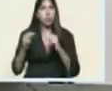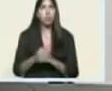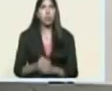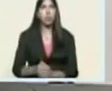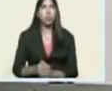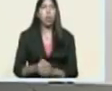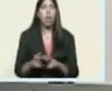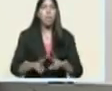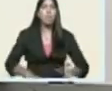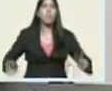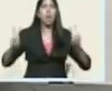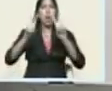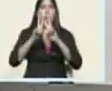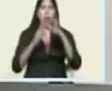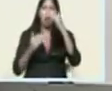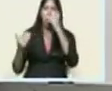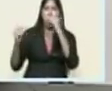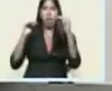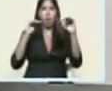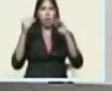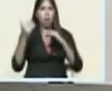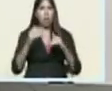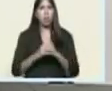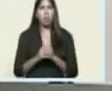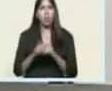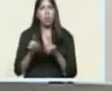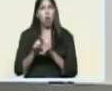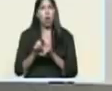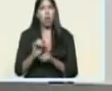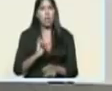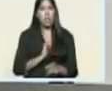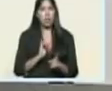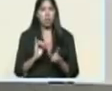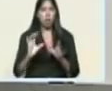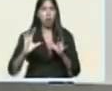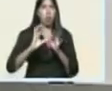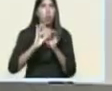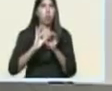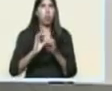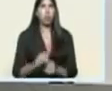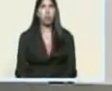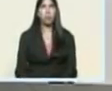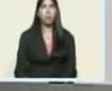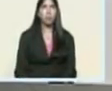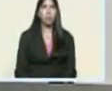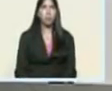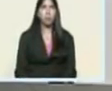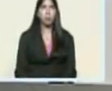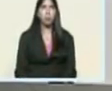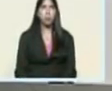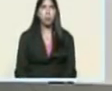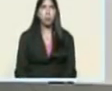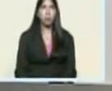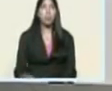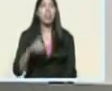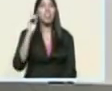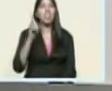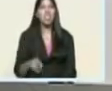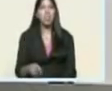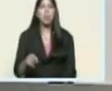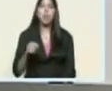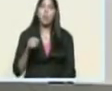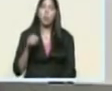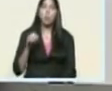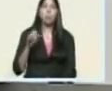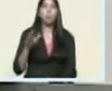socialismo, los valores, la ética, la espiritualidad, la identidad. La dimensión del socialismo en lo moral, en lo